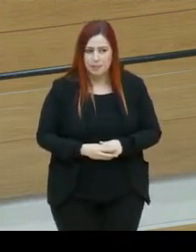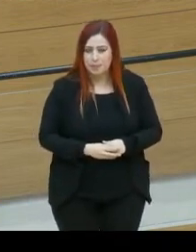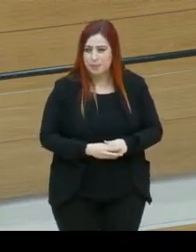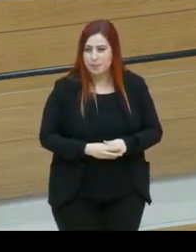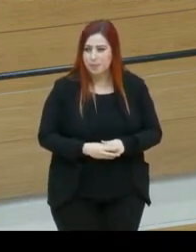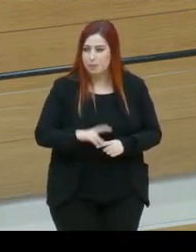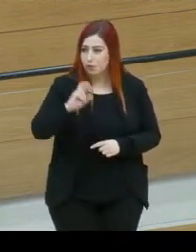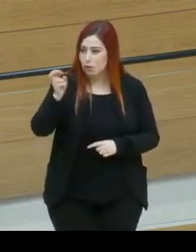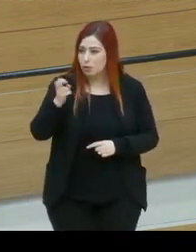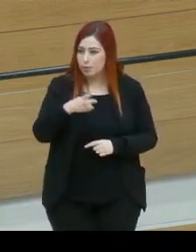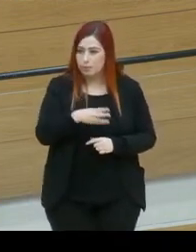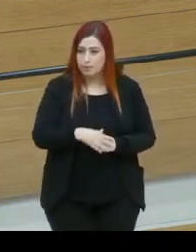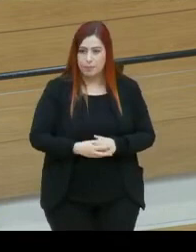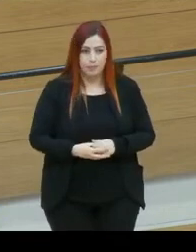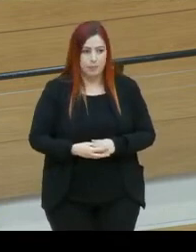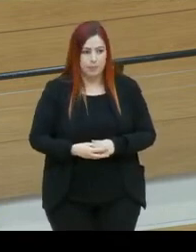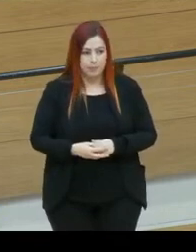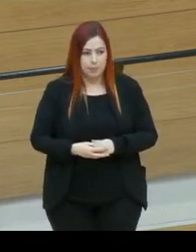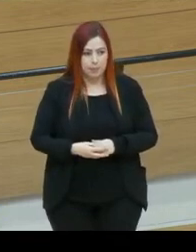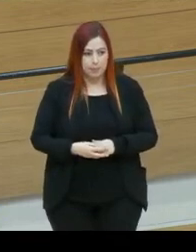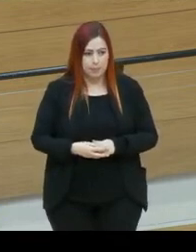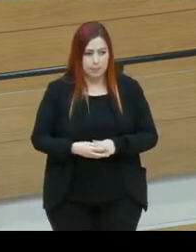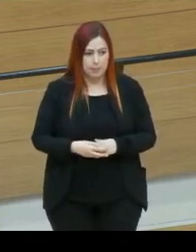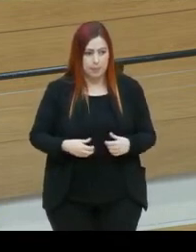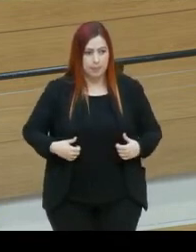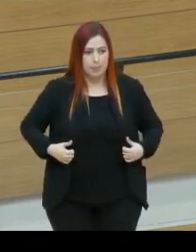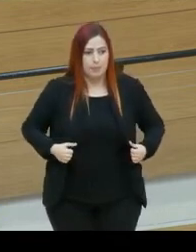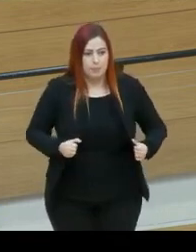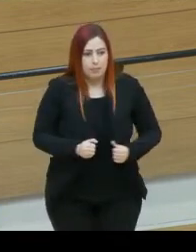¿Alguna otra pregunta? Sí, ahí hay otra.